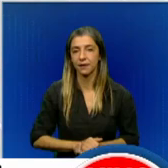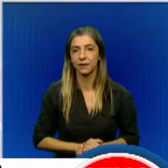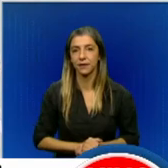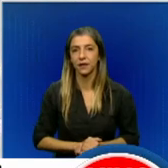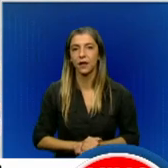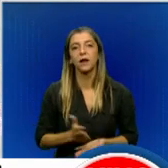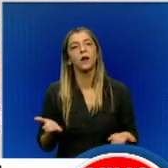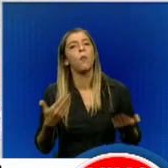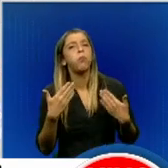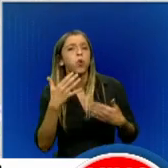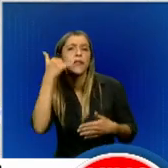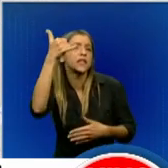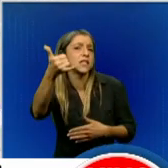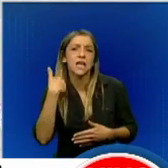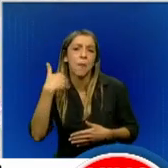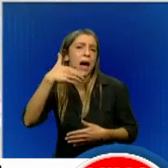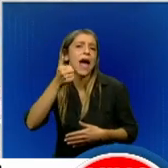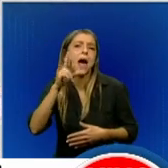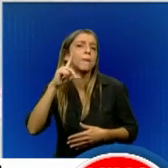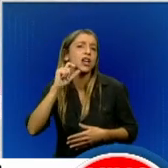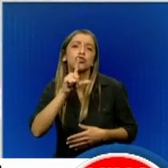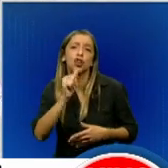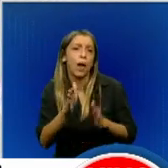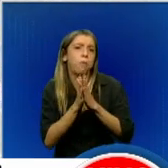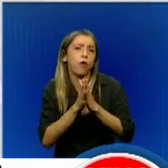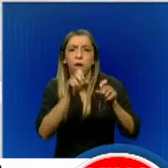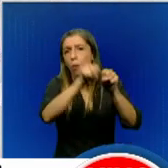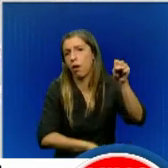no puedes llamar la marcha y pedirle que se desbloqueó